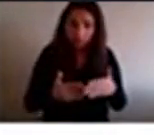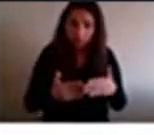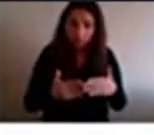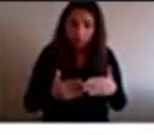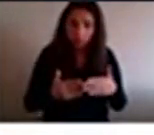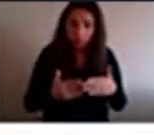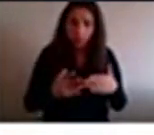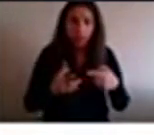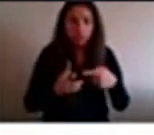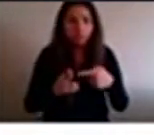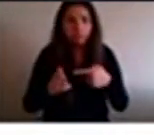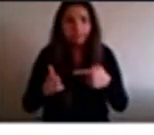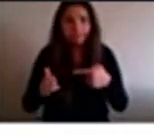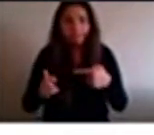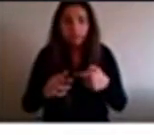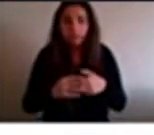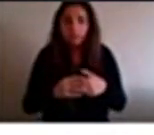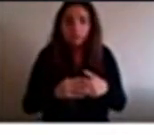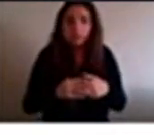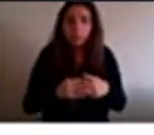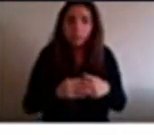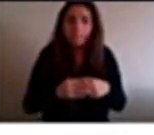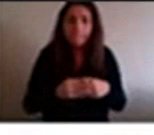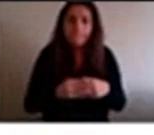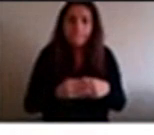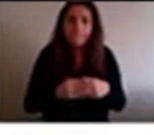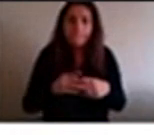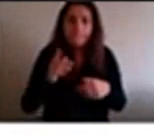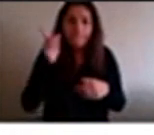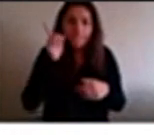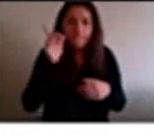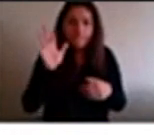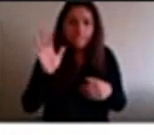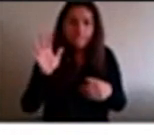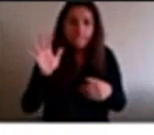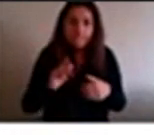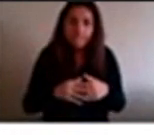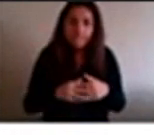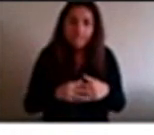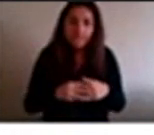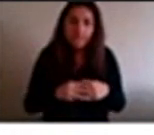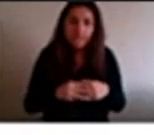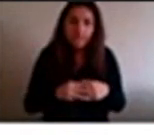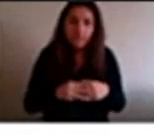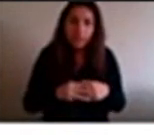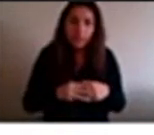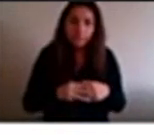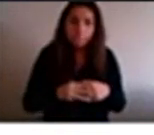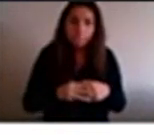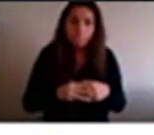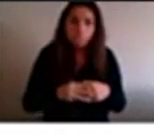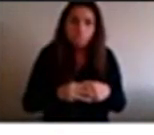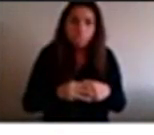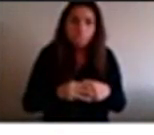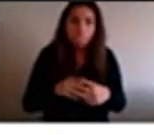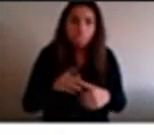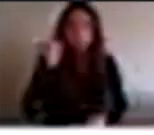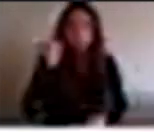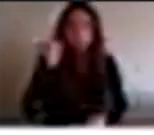Las empresas entre 1 y 1.000 empleos,